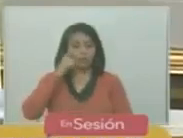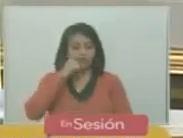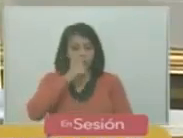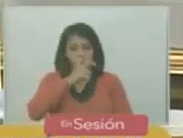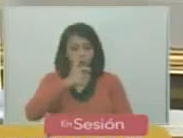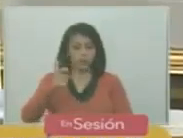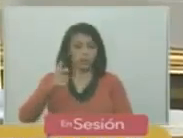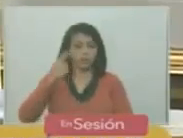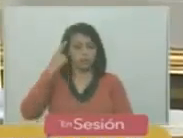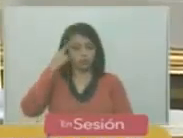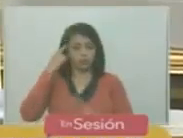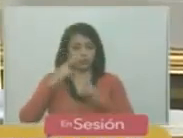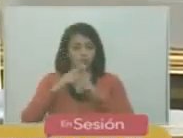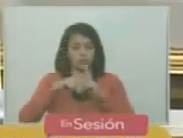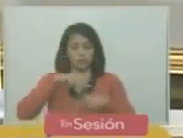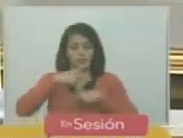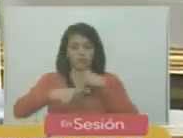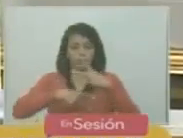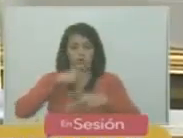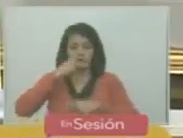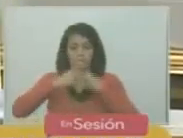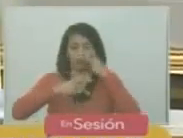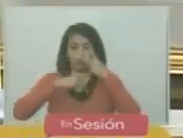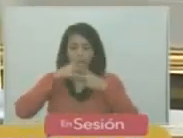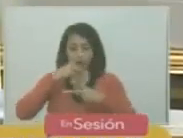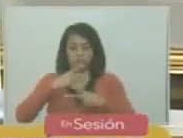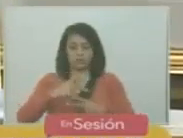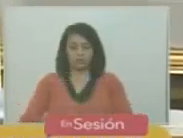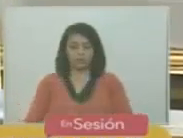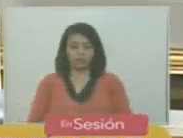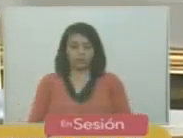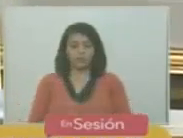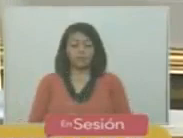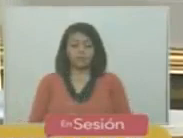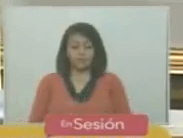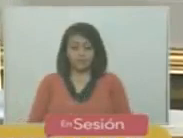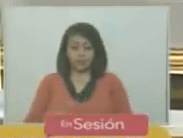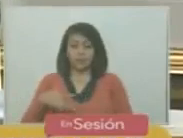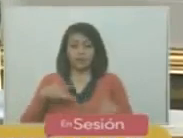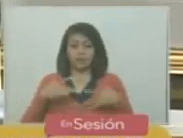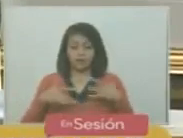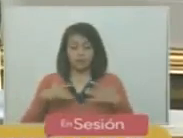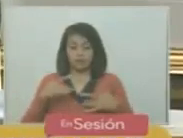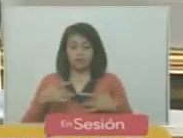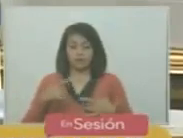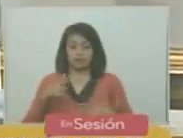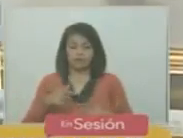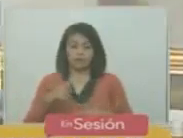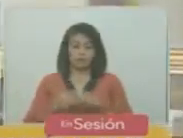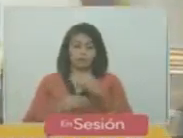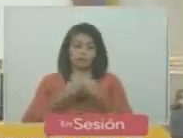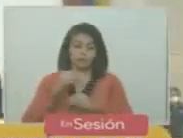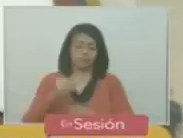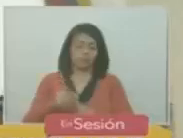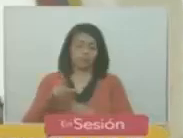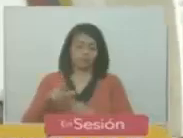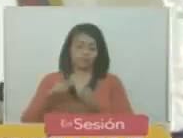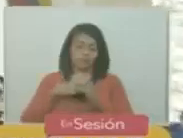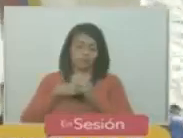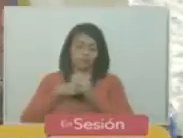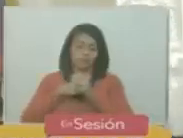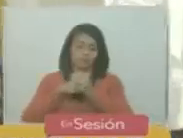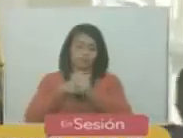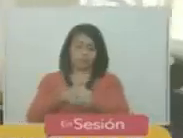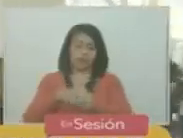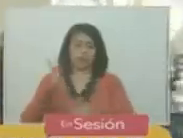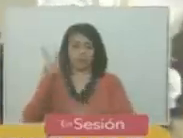pueblos, de los procesos políticos, de los eventos que condujeron